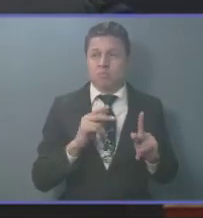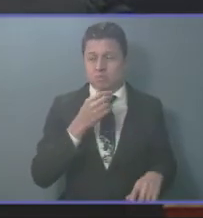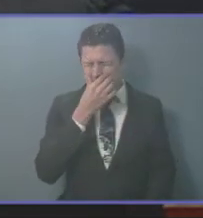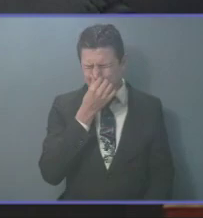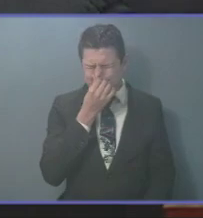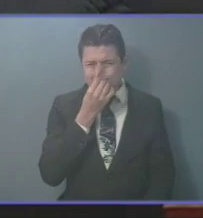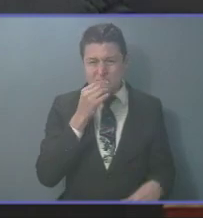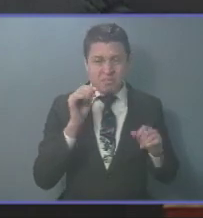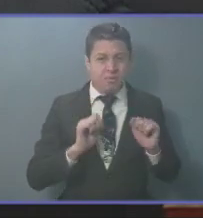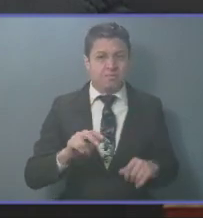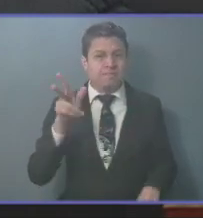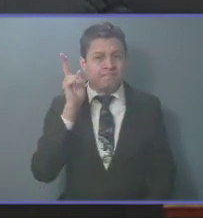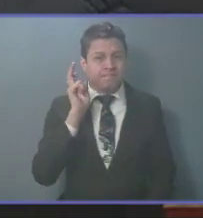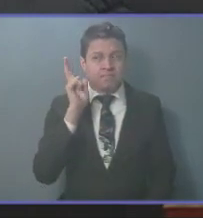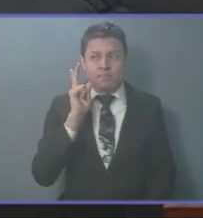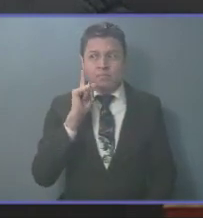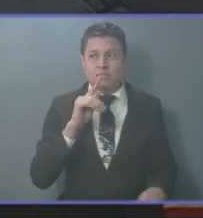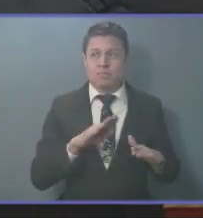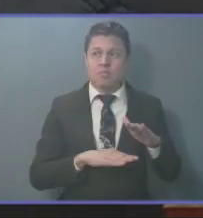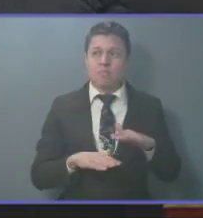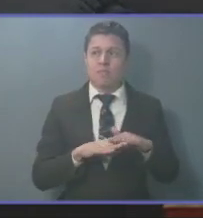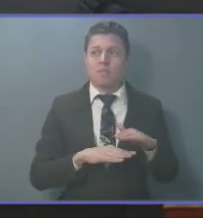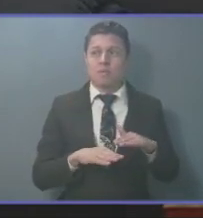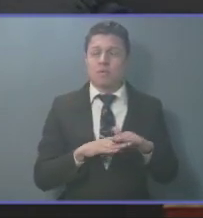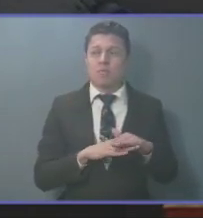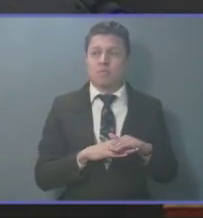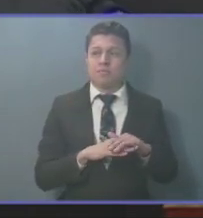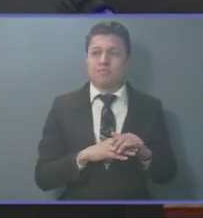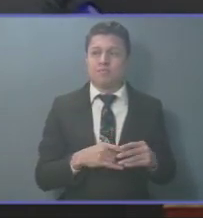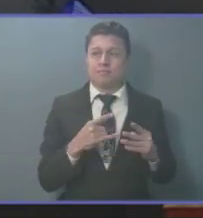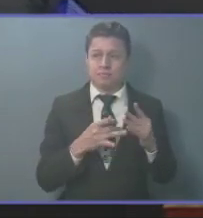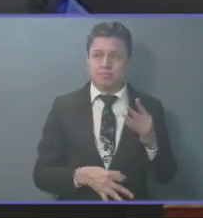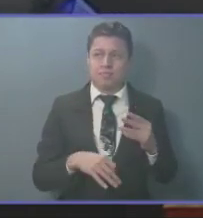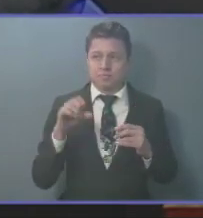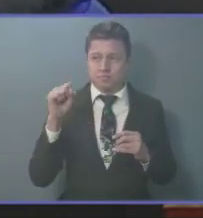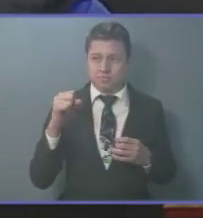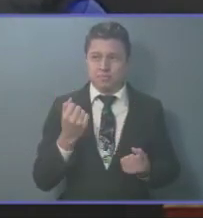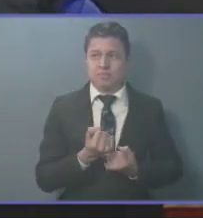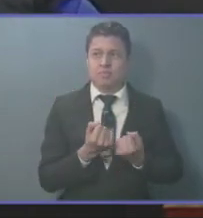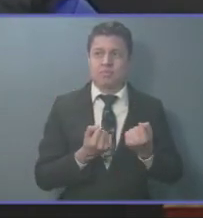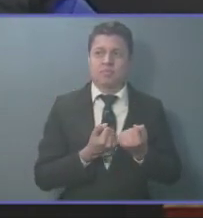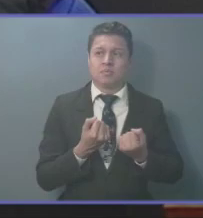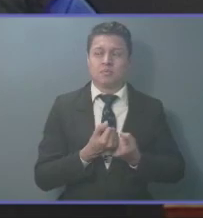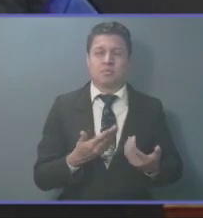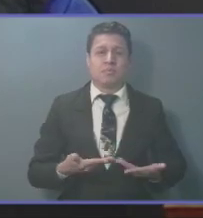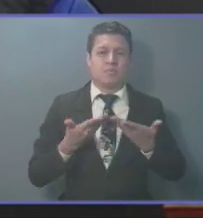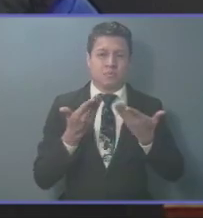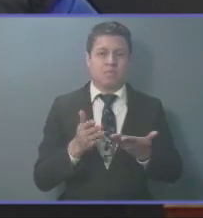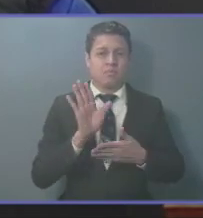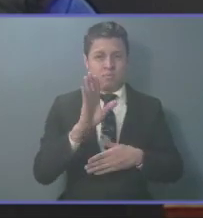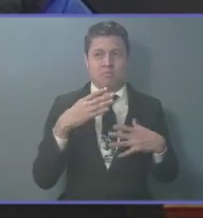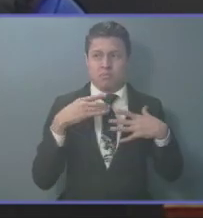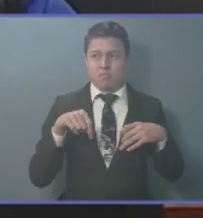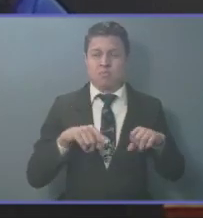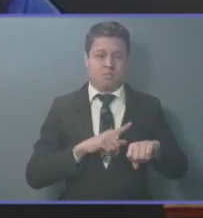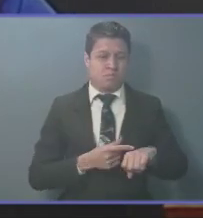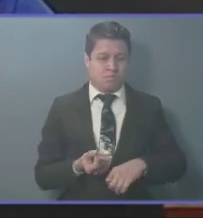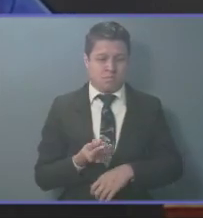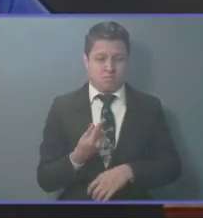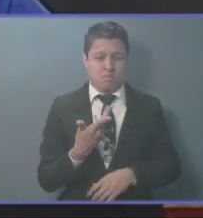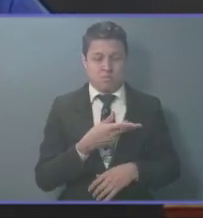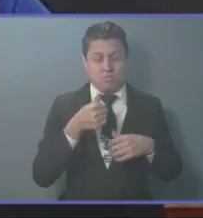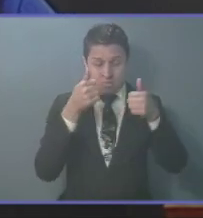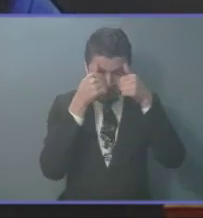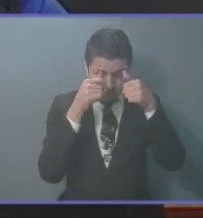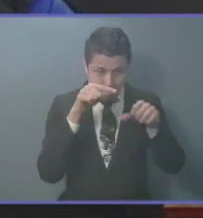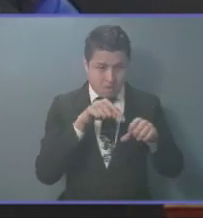de escuchar los argumentos y contraargumentos de una ley que sí va a impactar su vida y que en unos momentos estaremos